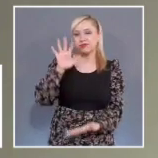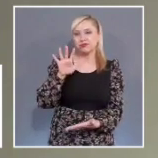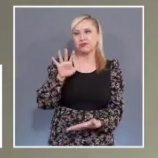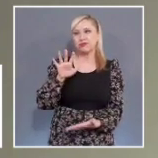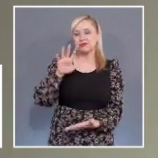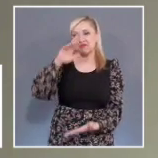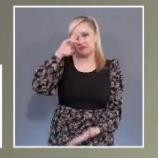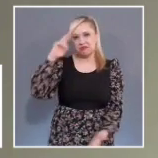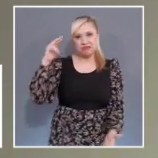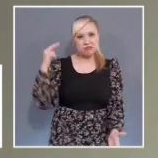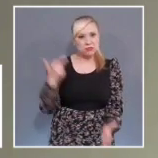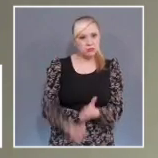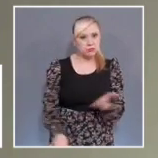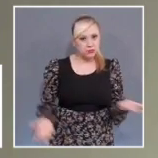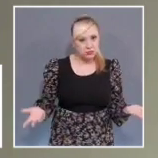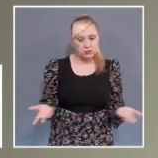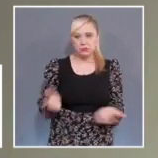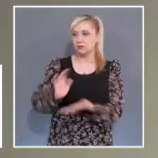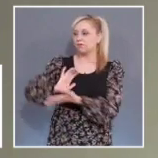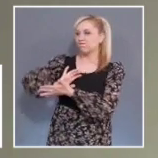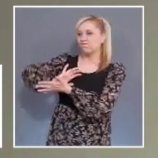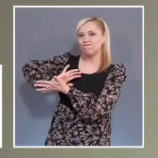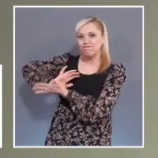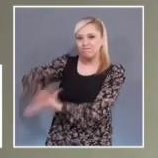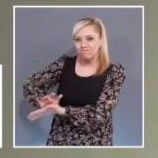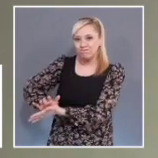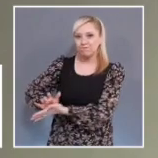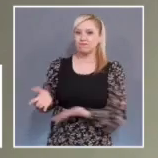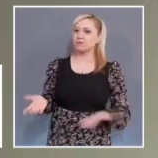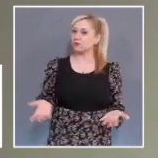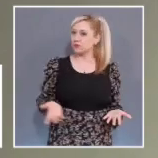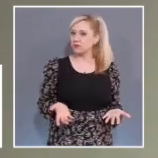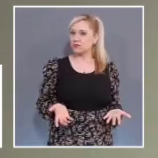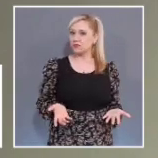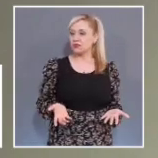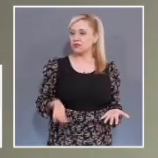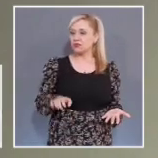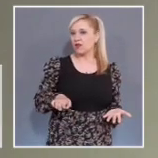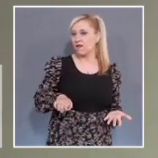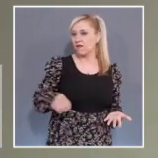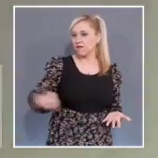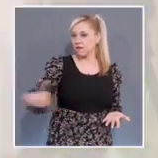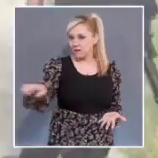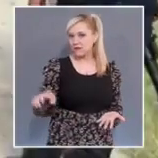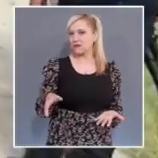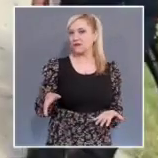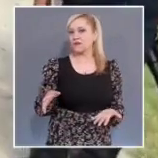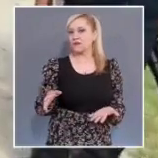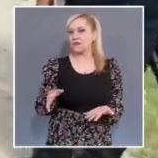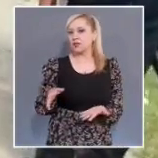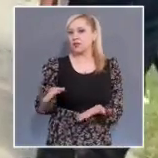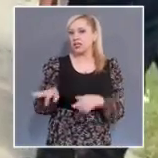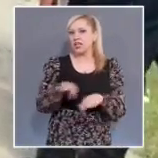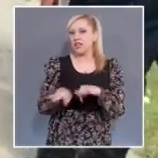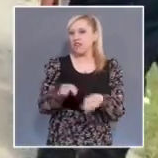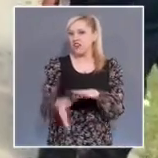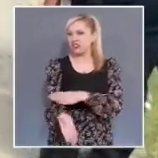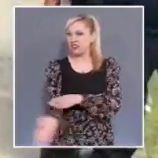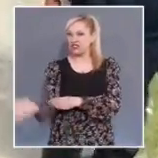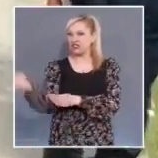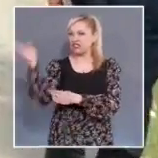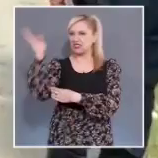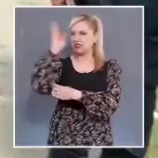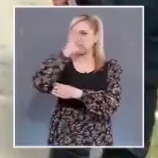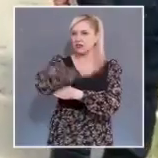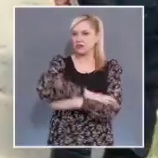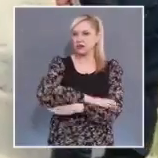expuestas a discriminación y a ser víctimas de fraude, incluso trabajo forzoso. La OIT hizo un llamado a